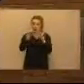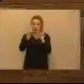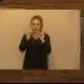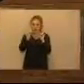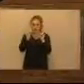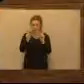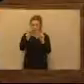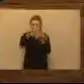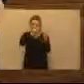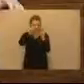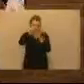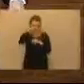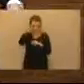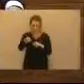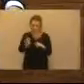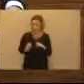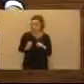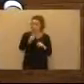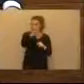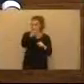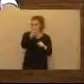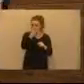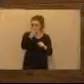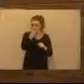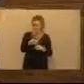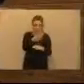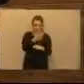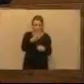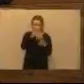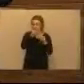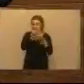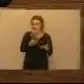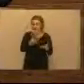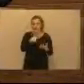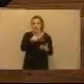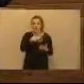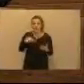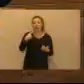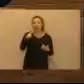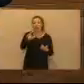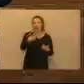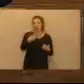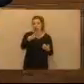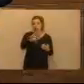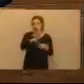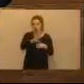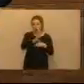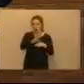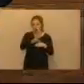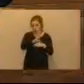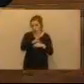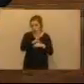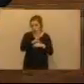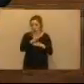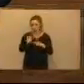y otras cuestiones. En primer lugar, y como cuestión previa, me gustaría señalarle que desde esta consejería se están